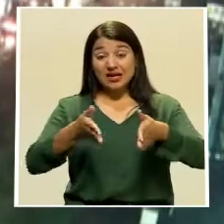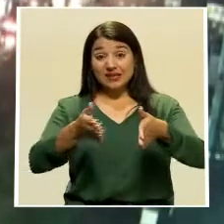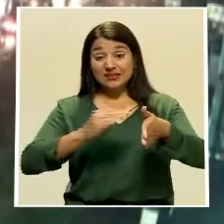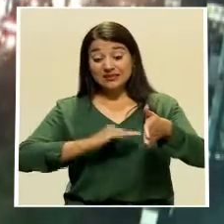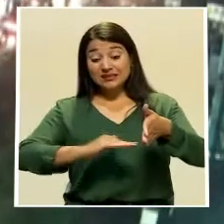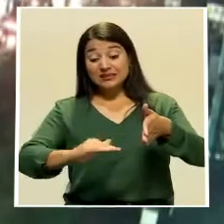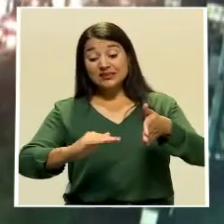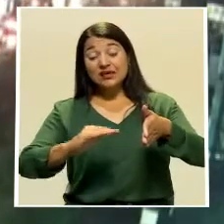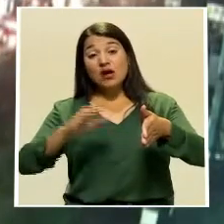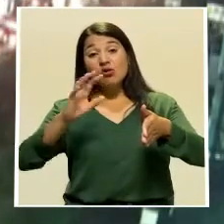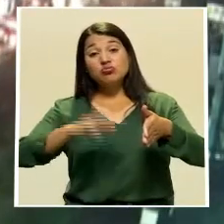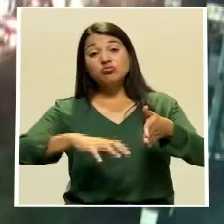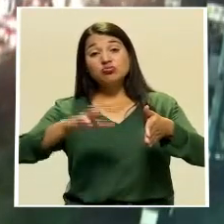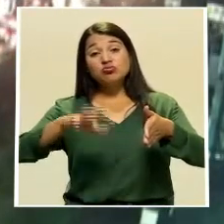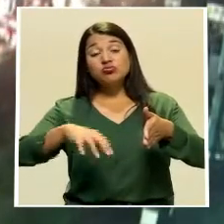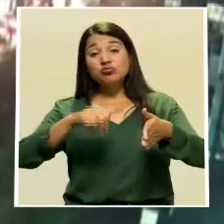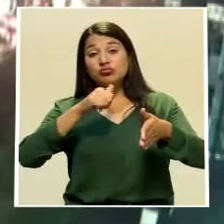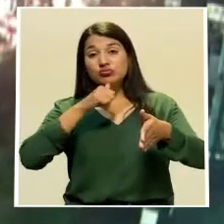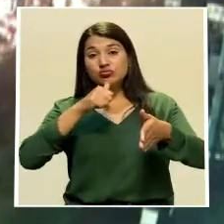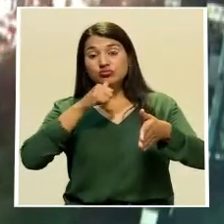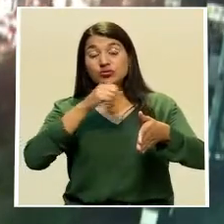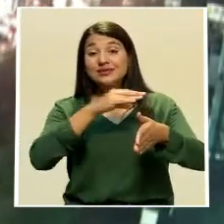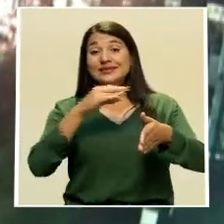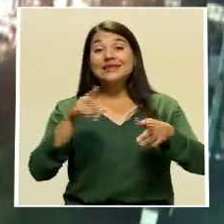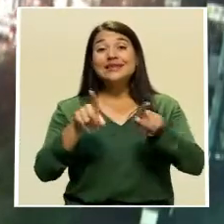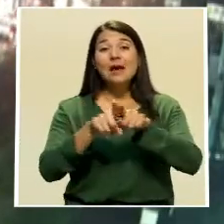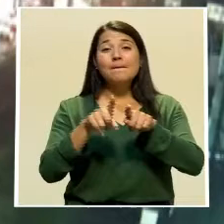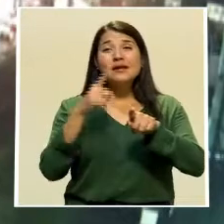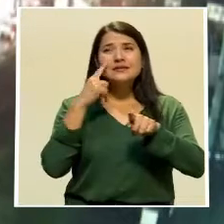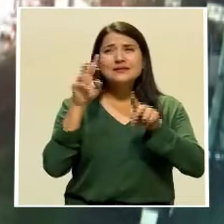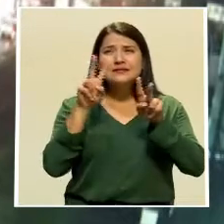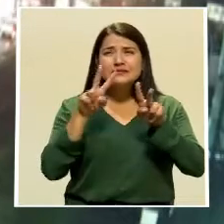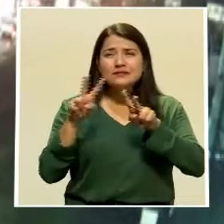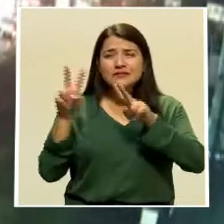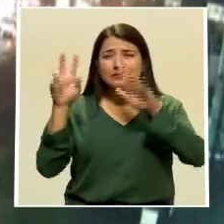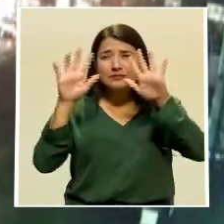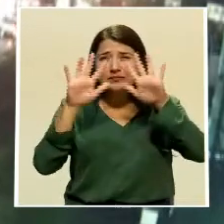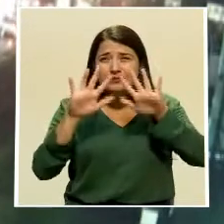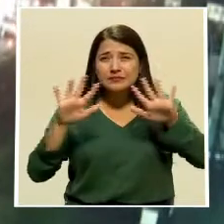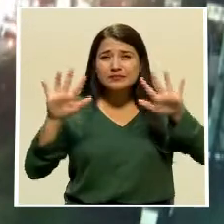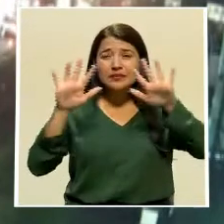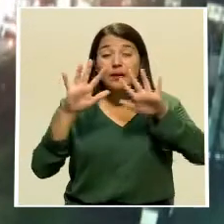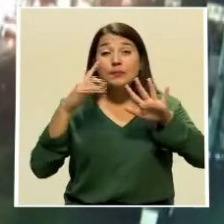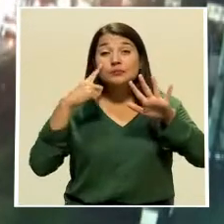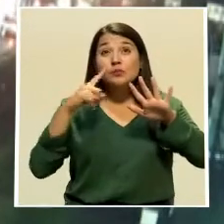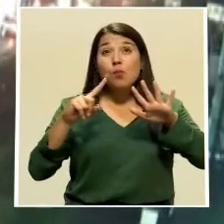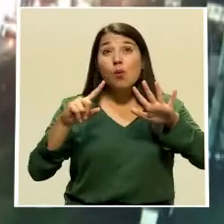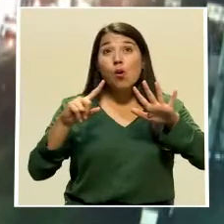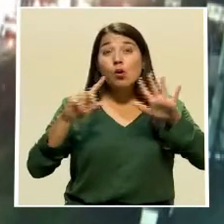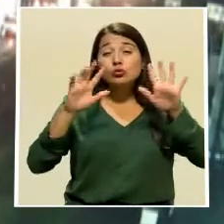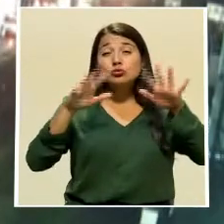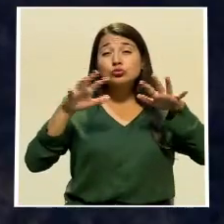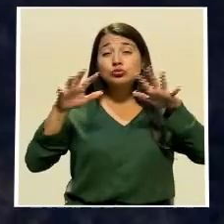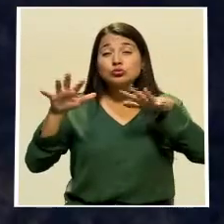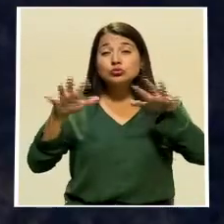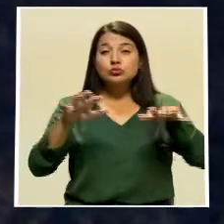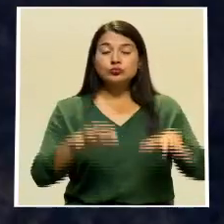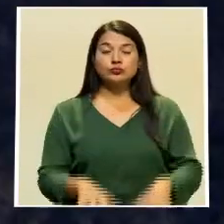está mojada y hay una disminución en la visibilidad por la caída de una